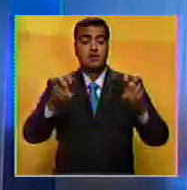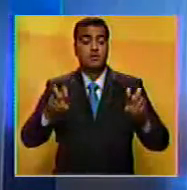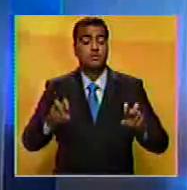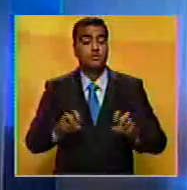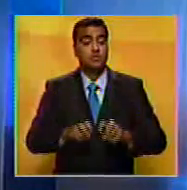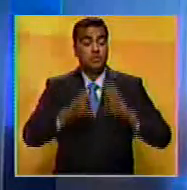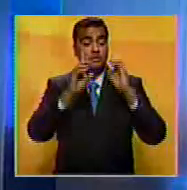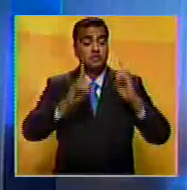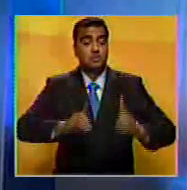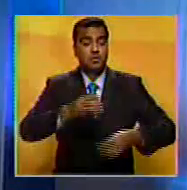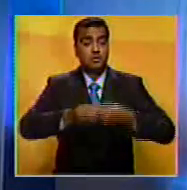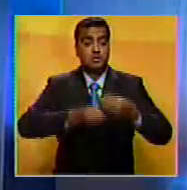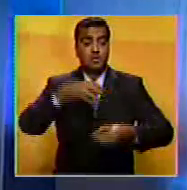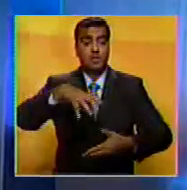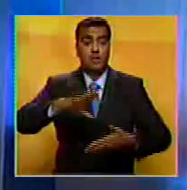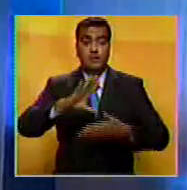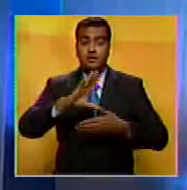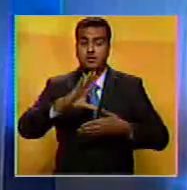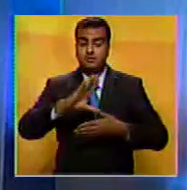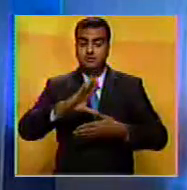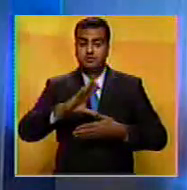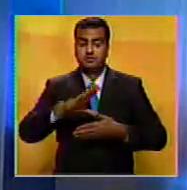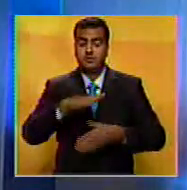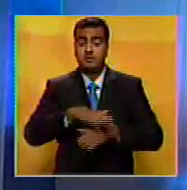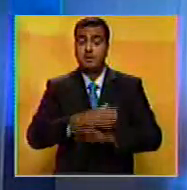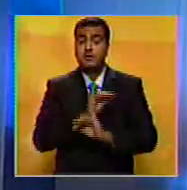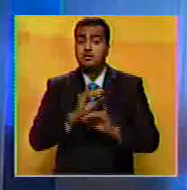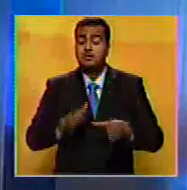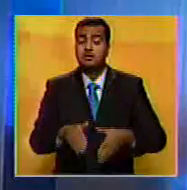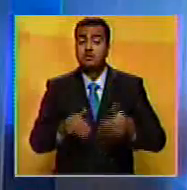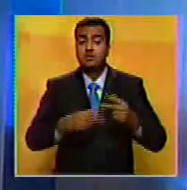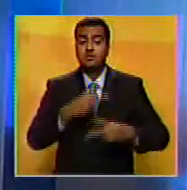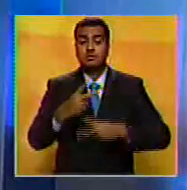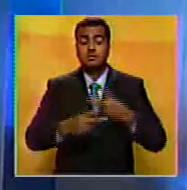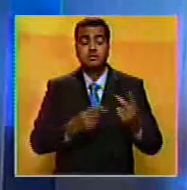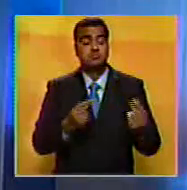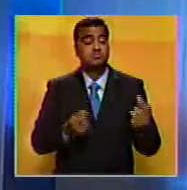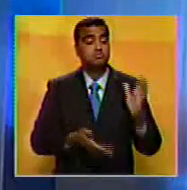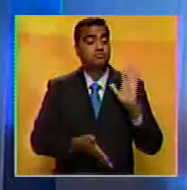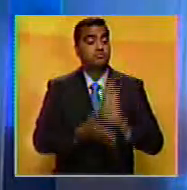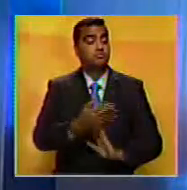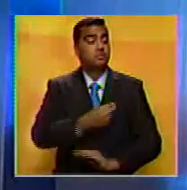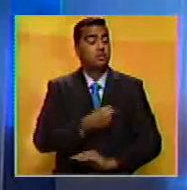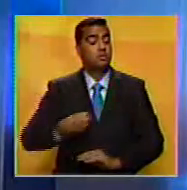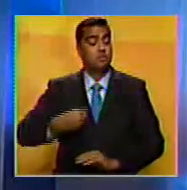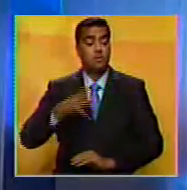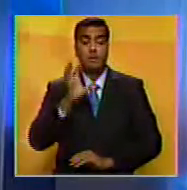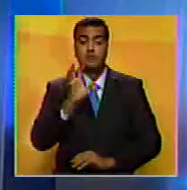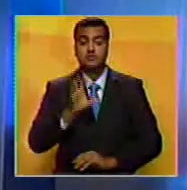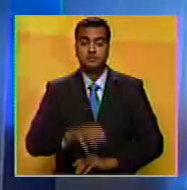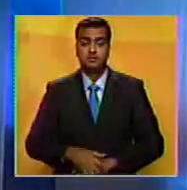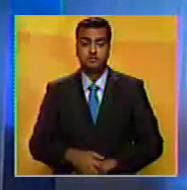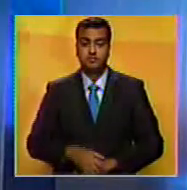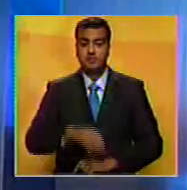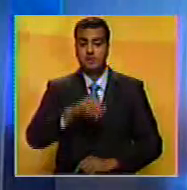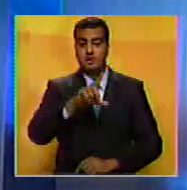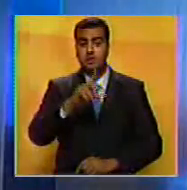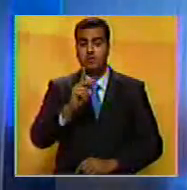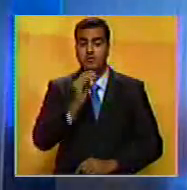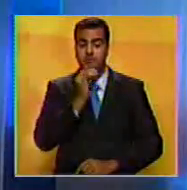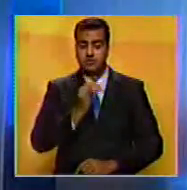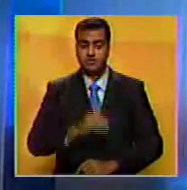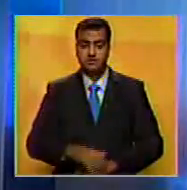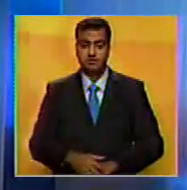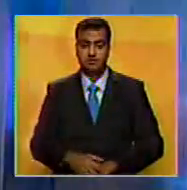acatará decisiones de la Organización de Estados Americanos, pues ya inició el proceso de retiro de nuestro país de ese organismo. Lirio Pérez tiene